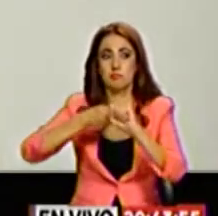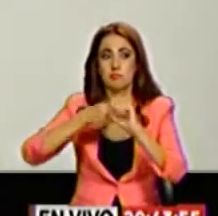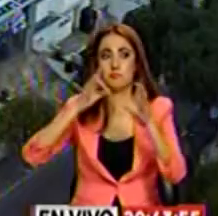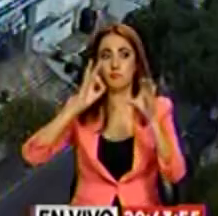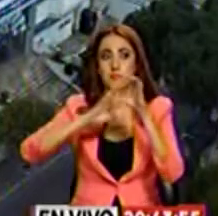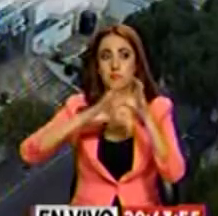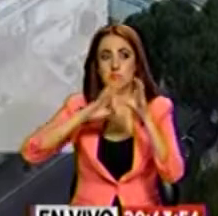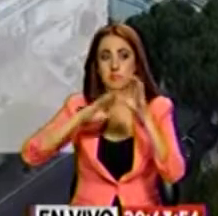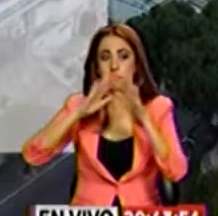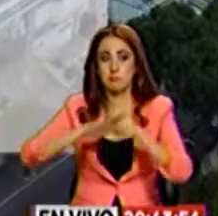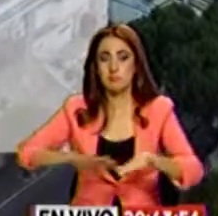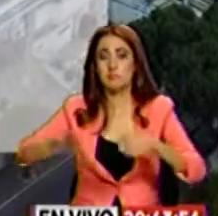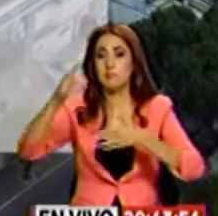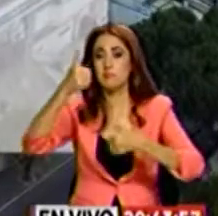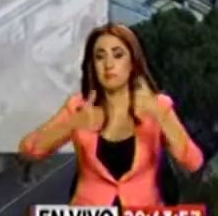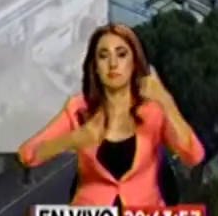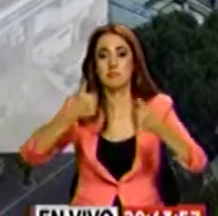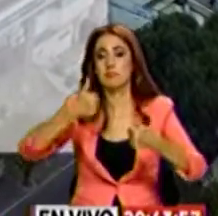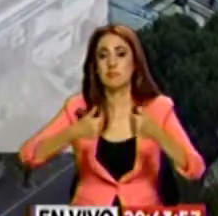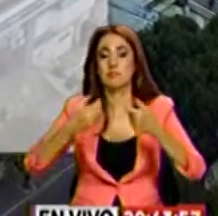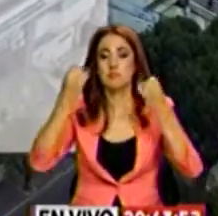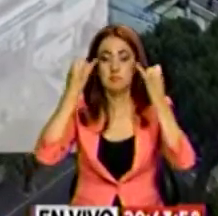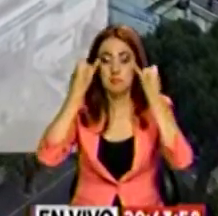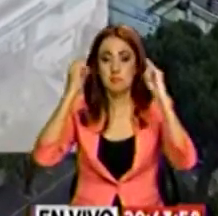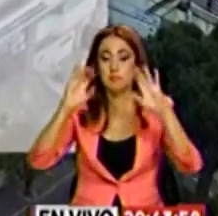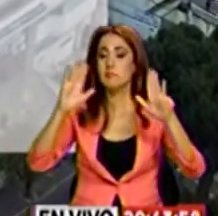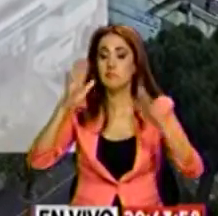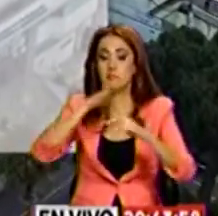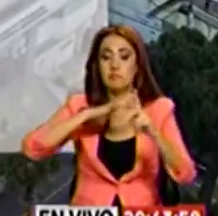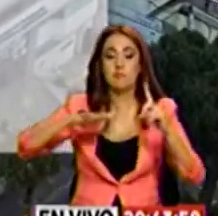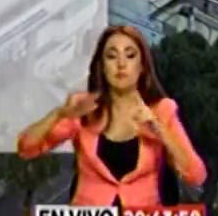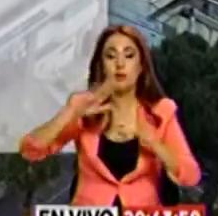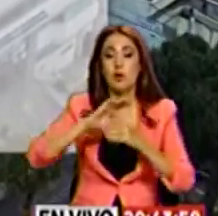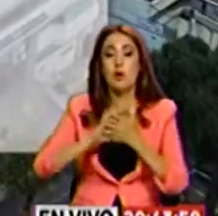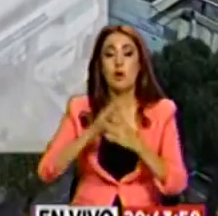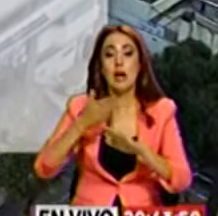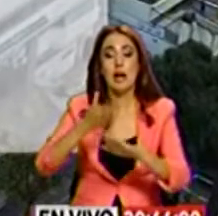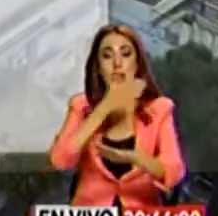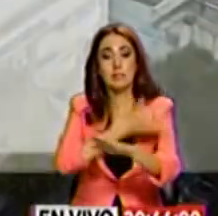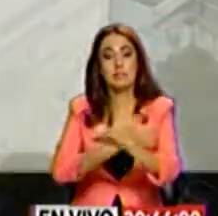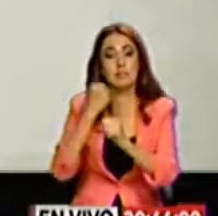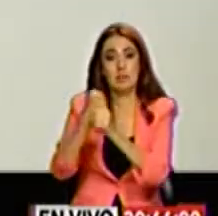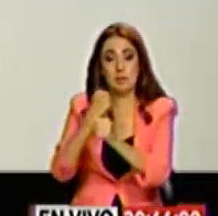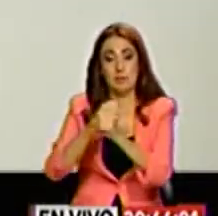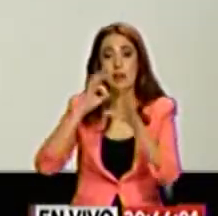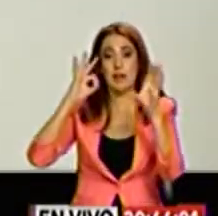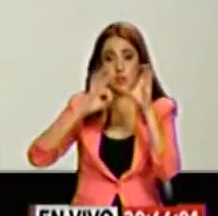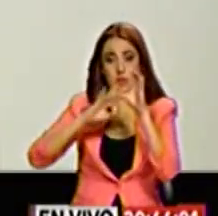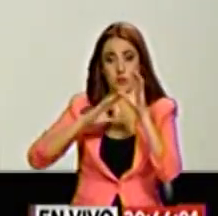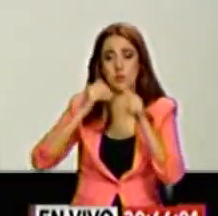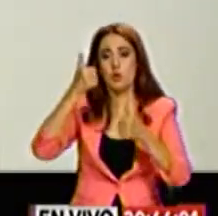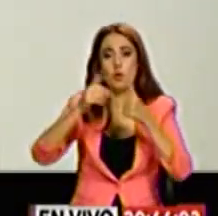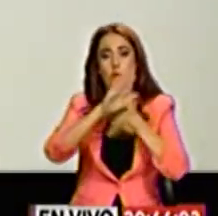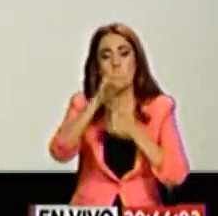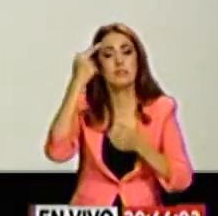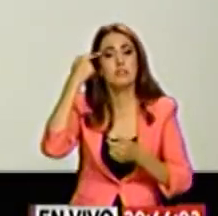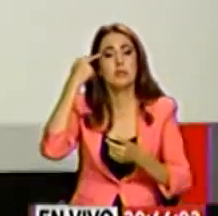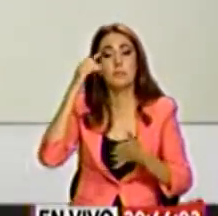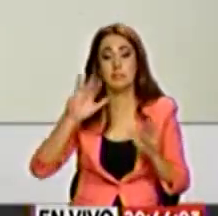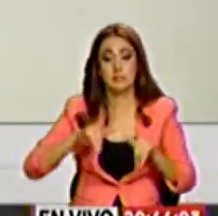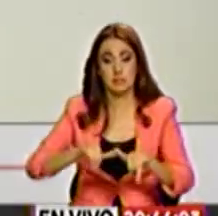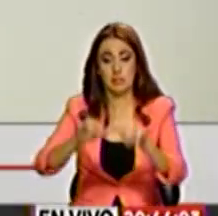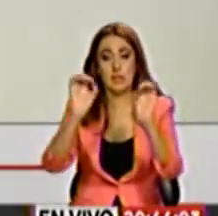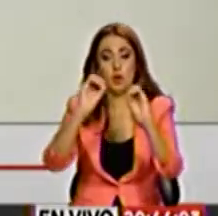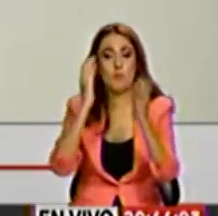Social. ¿Cuál va a ser su postura en torno a lo realizado por el Consejo Transitorio? El Consejo Transitorio en este momento se ha